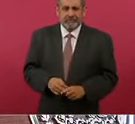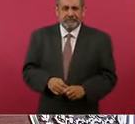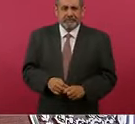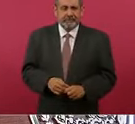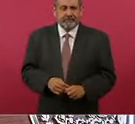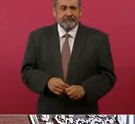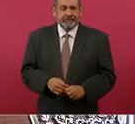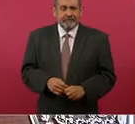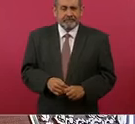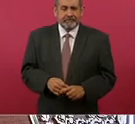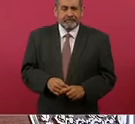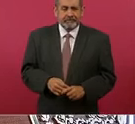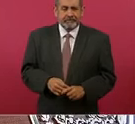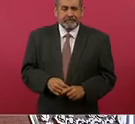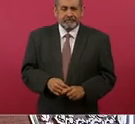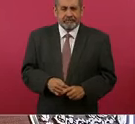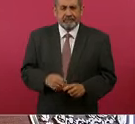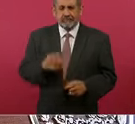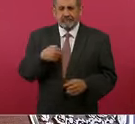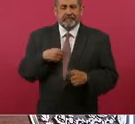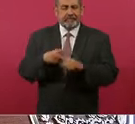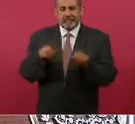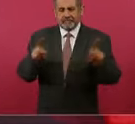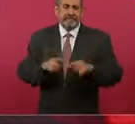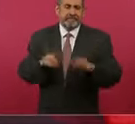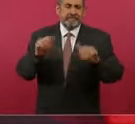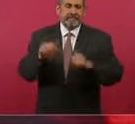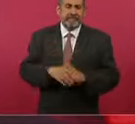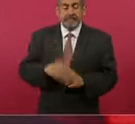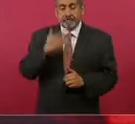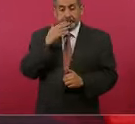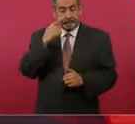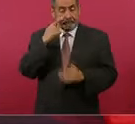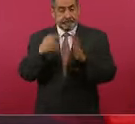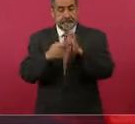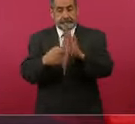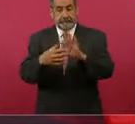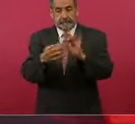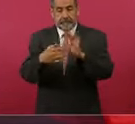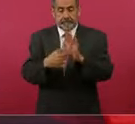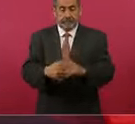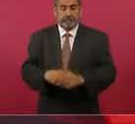sí somos distintos. Bueno, miren,